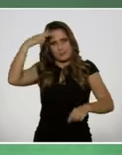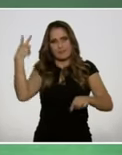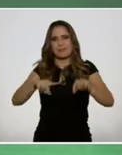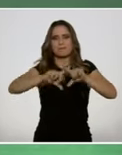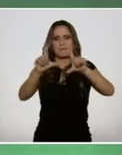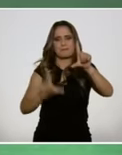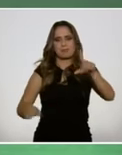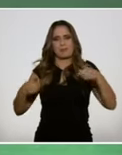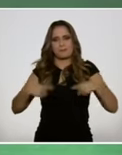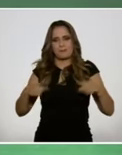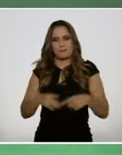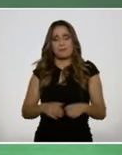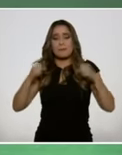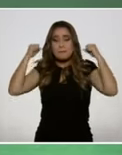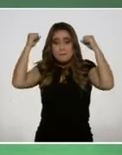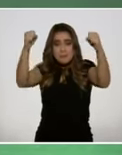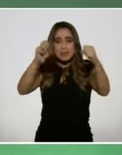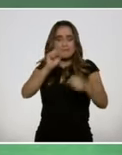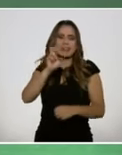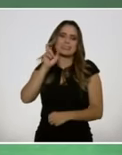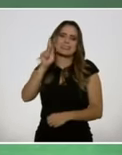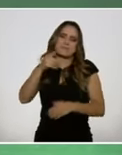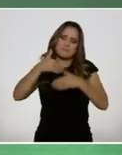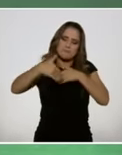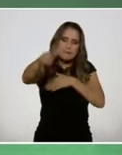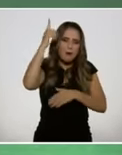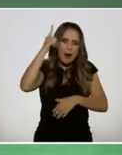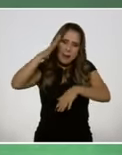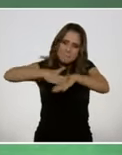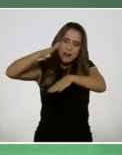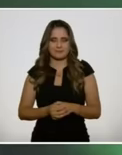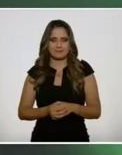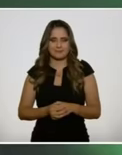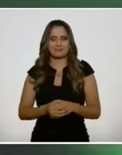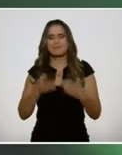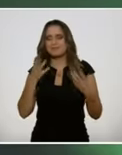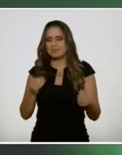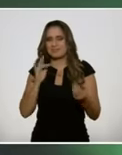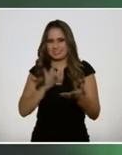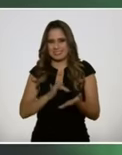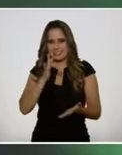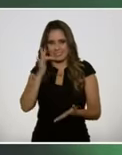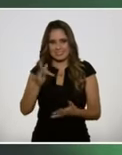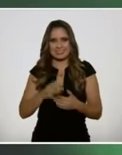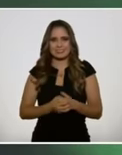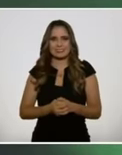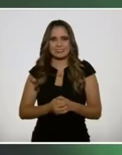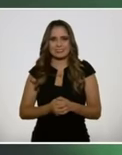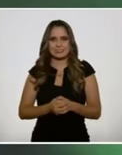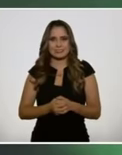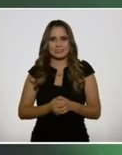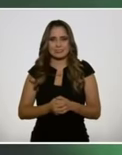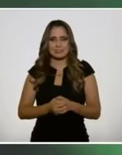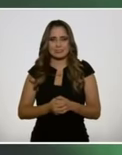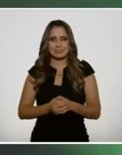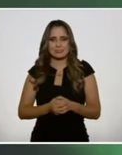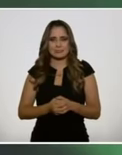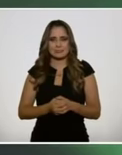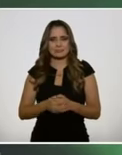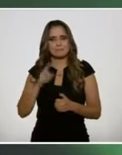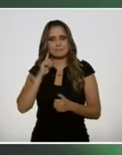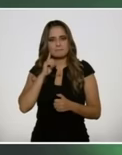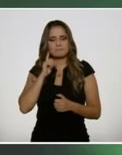México. Que viva la SEP muchos años más. Muchísimas gracias. Agradezco la presencia de la diputada